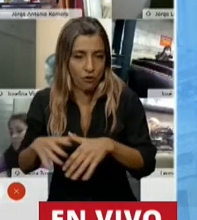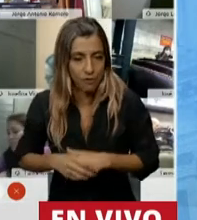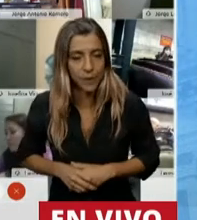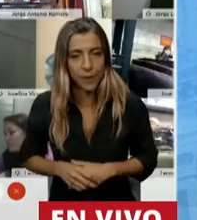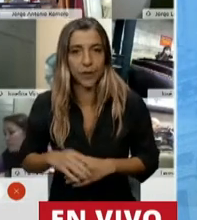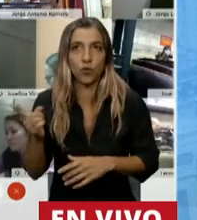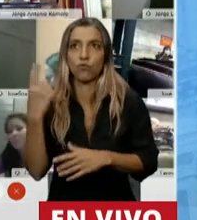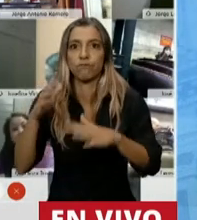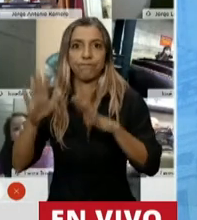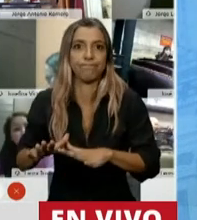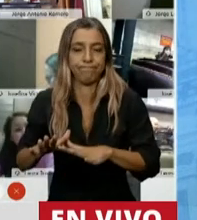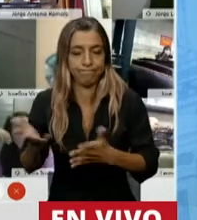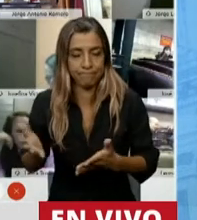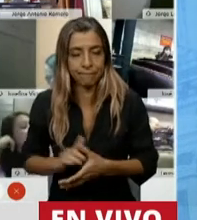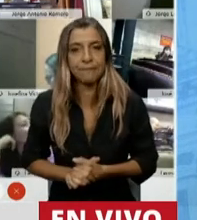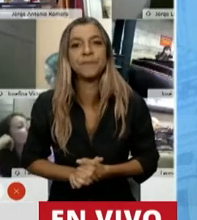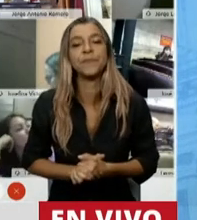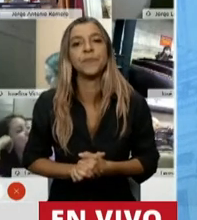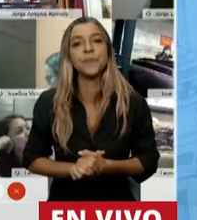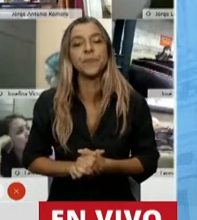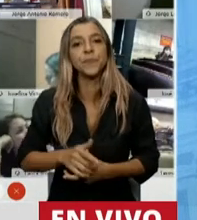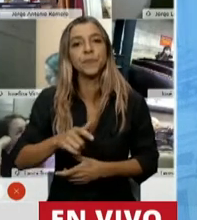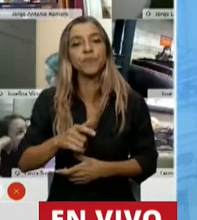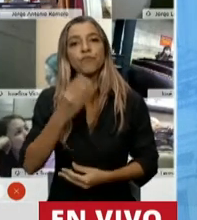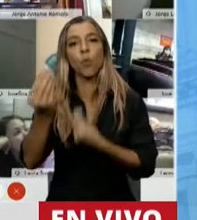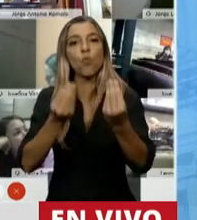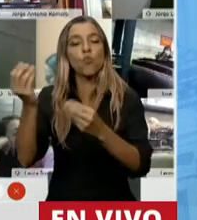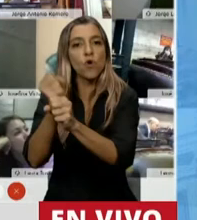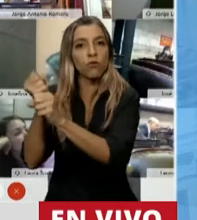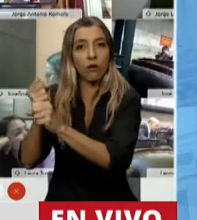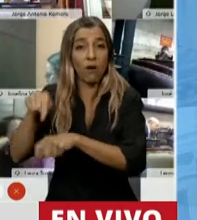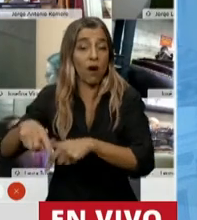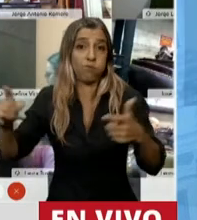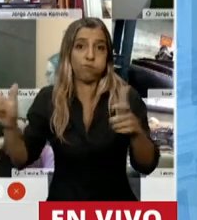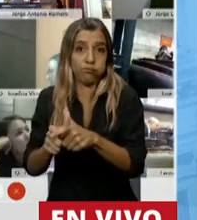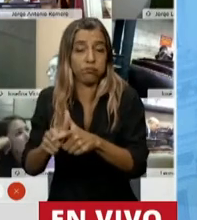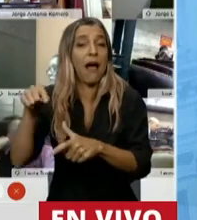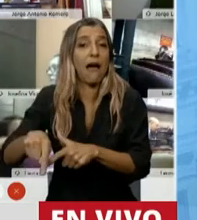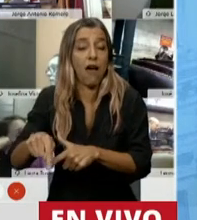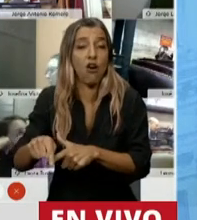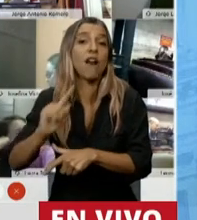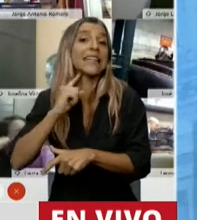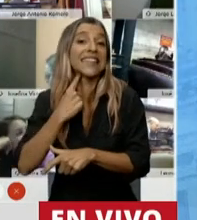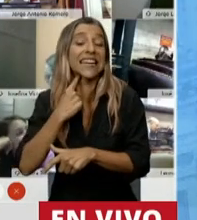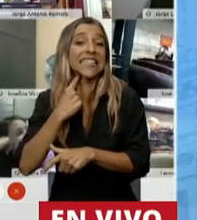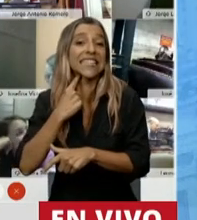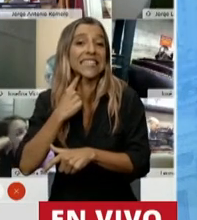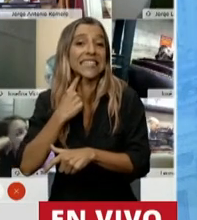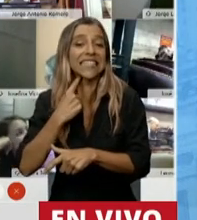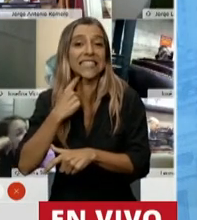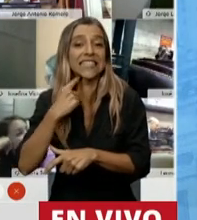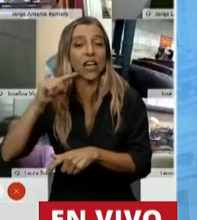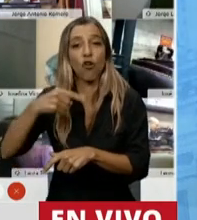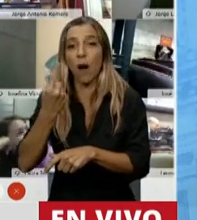pandemia. La tasa de desocupación alcanza, según el INDEC, el 13,1%, y todos